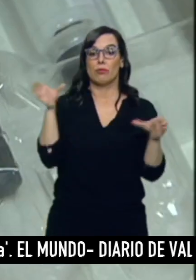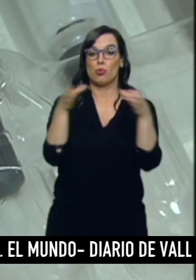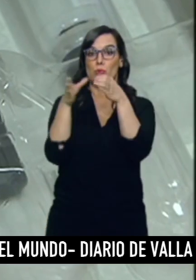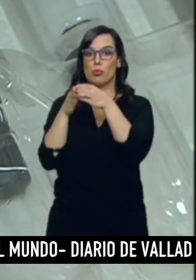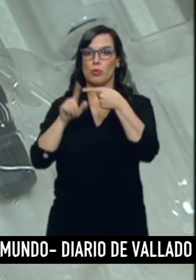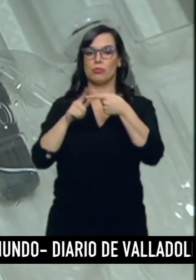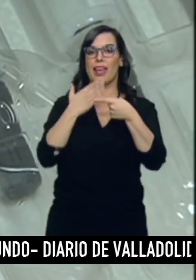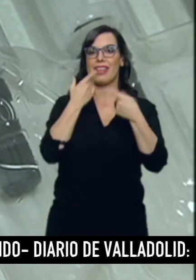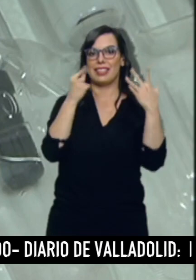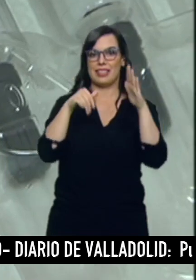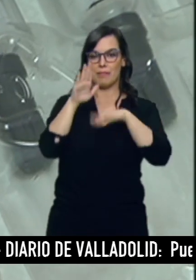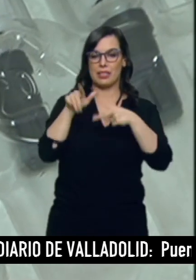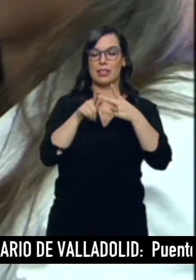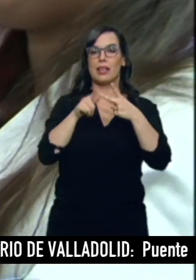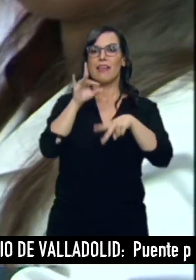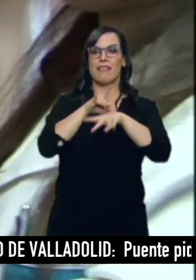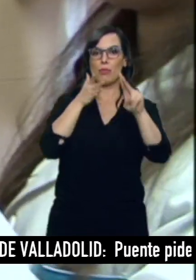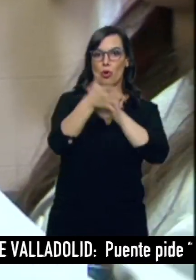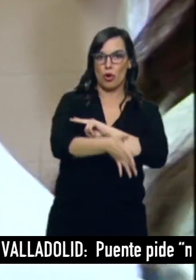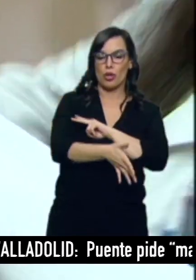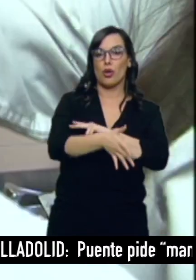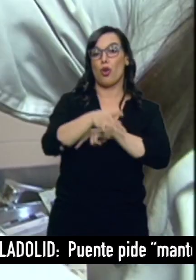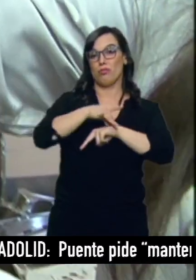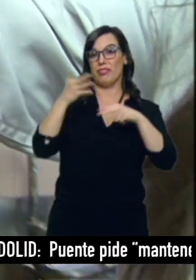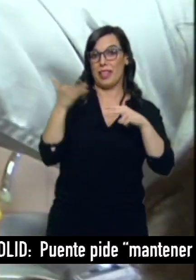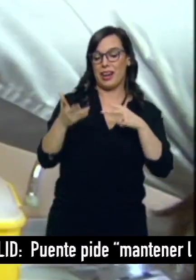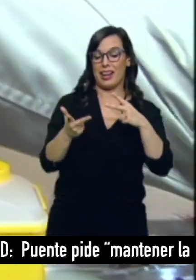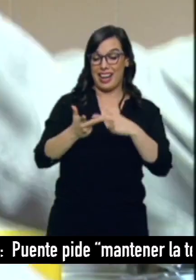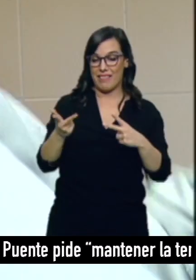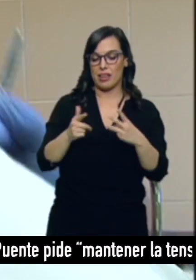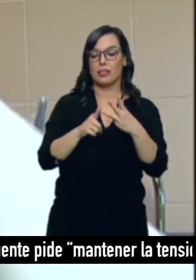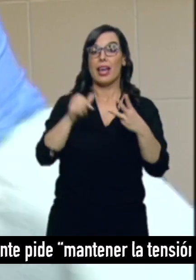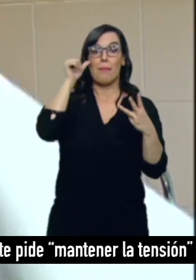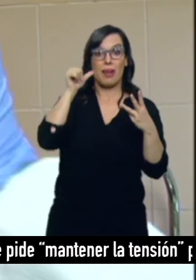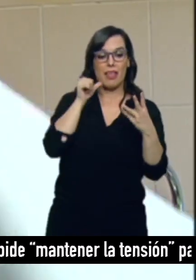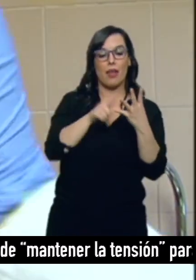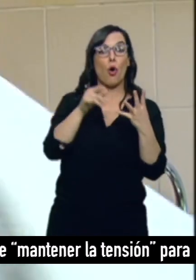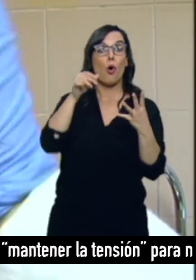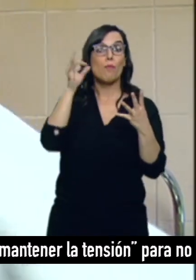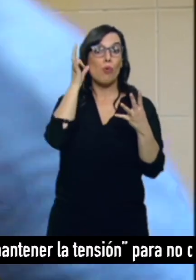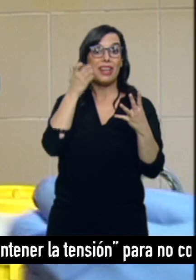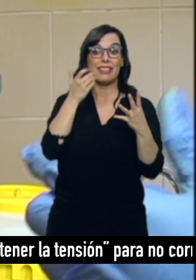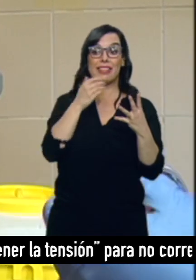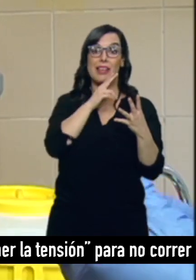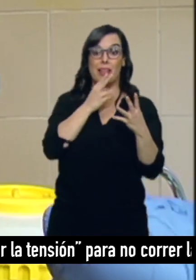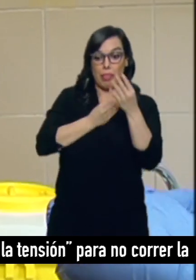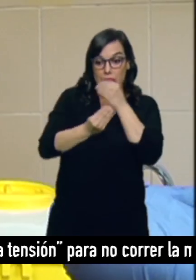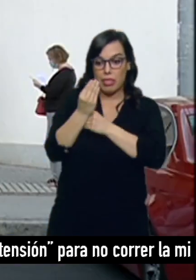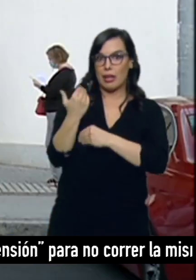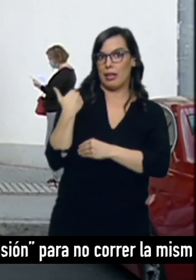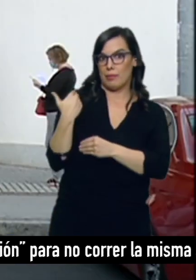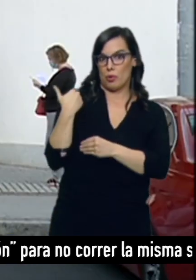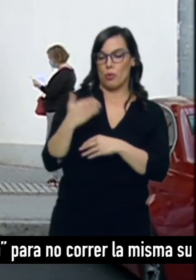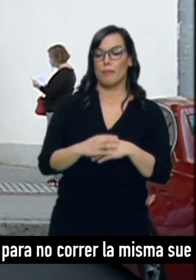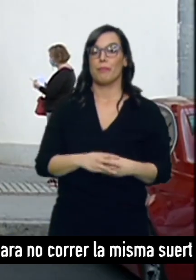mayores de 60 años, los enfermos crónicos o con patologías graves, las embarazadas y las mujeres que han sido madres recientemente.